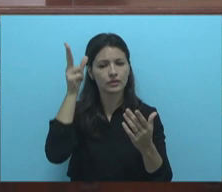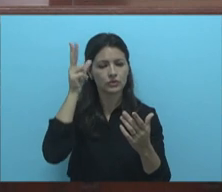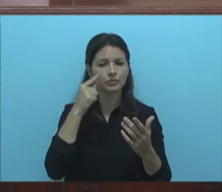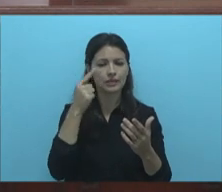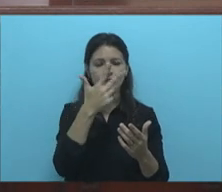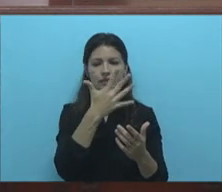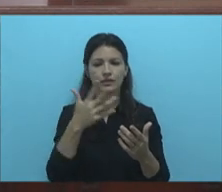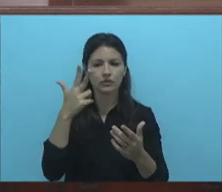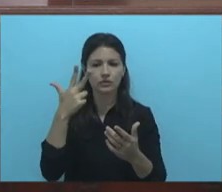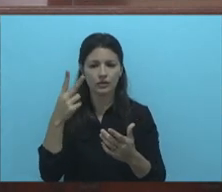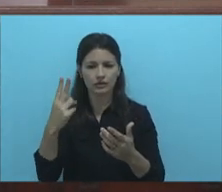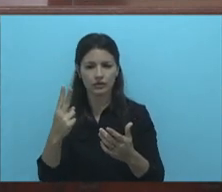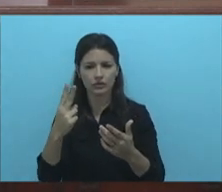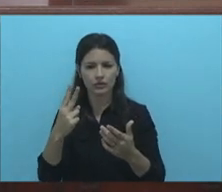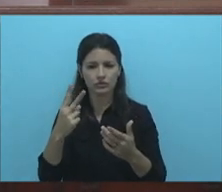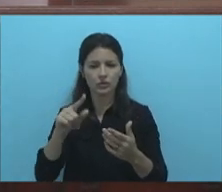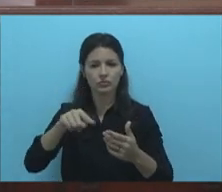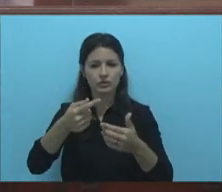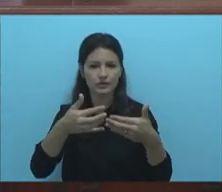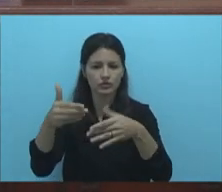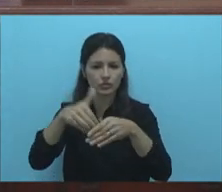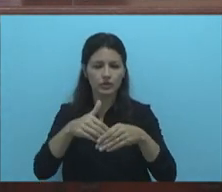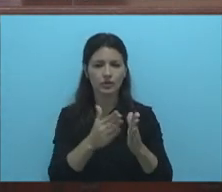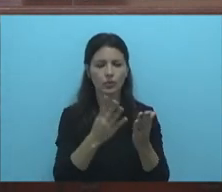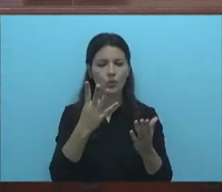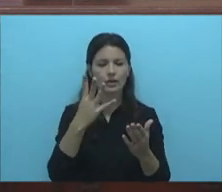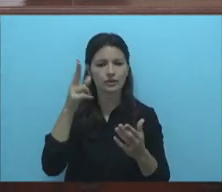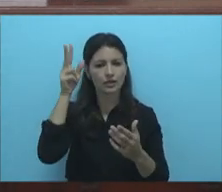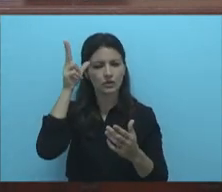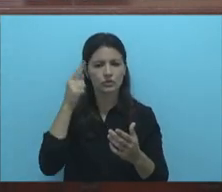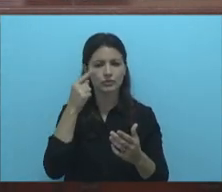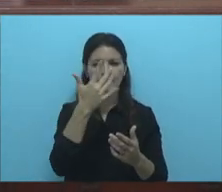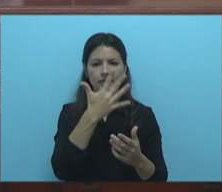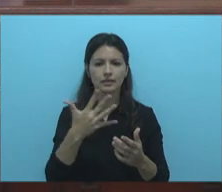48.532, preferencia para una sesión.